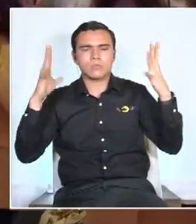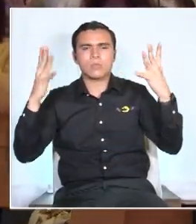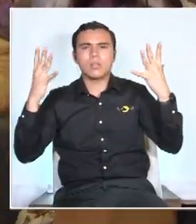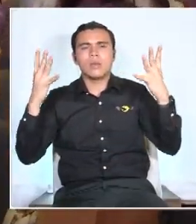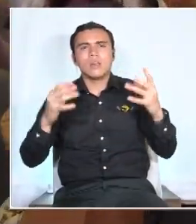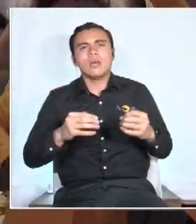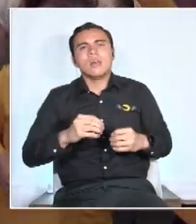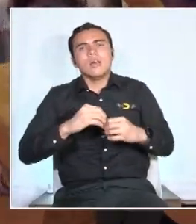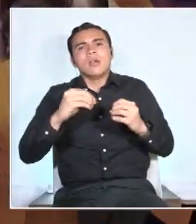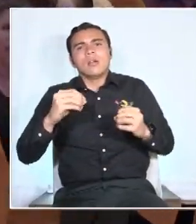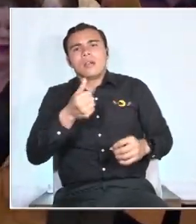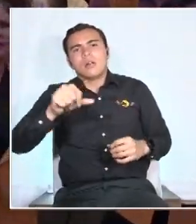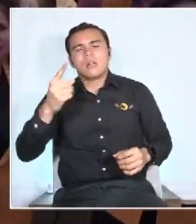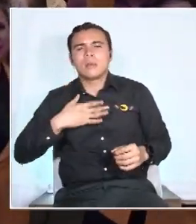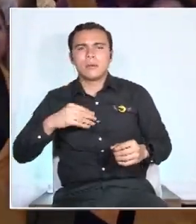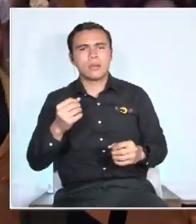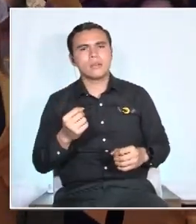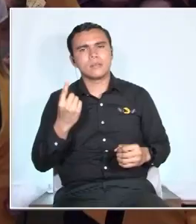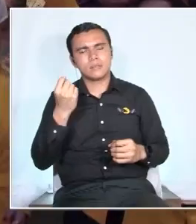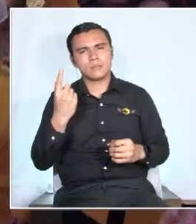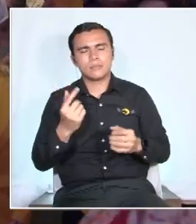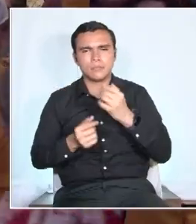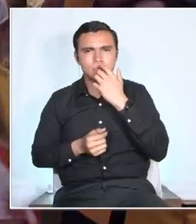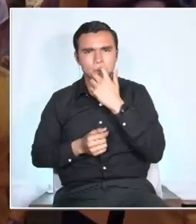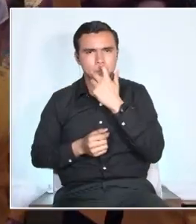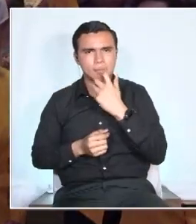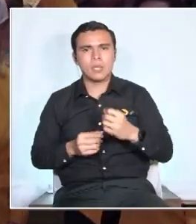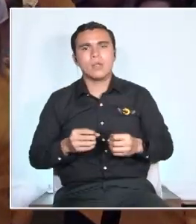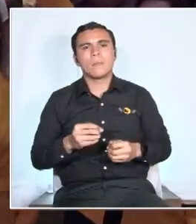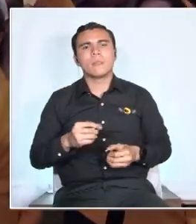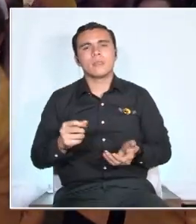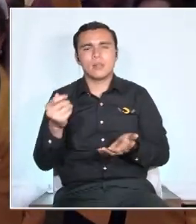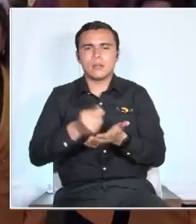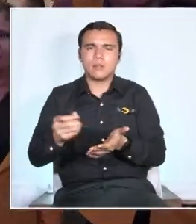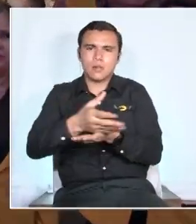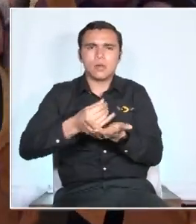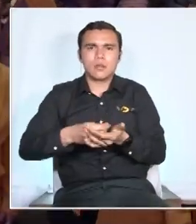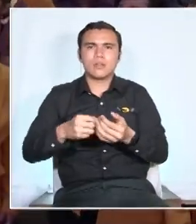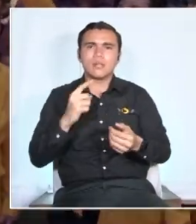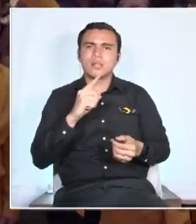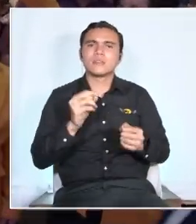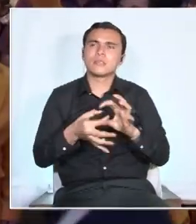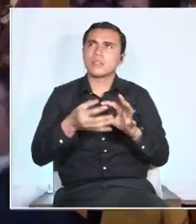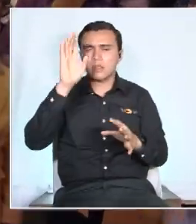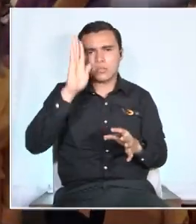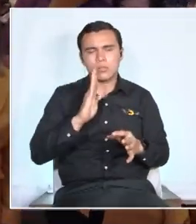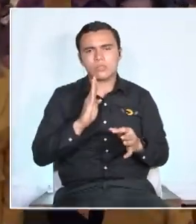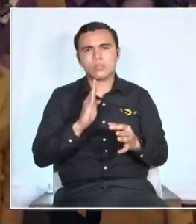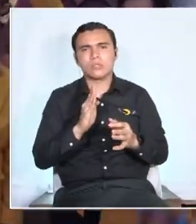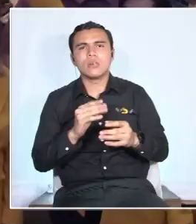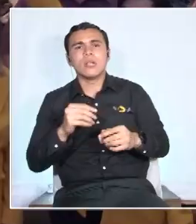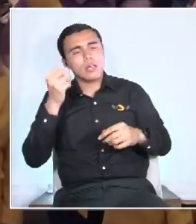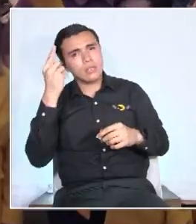Alguien me tiene que entender. Cuando tú sabes que el oro y la plata le pertenecen a Dios y tú eres hijo de Dios y entiendes